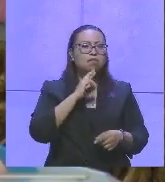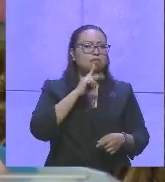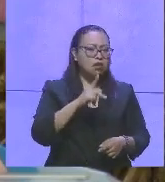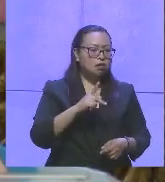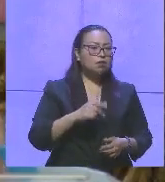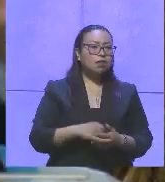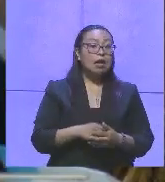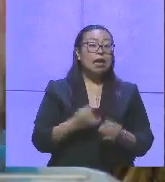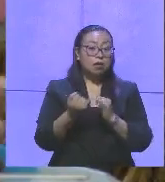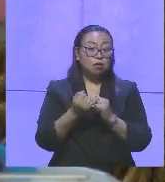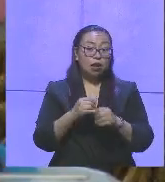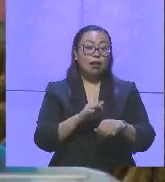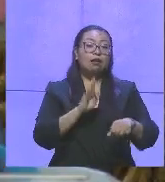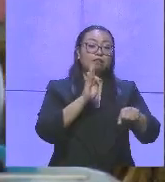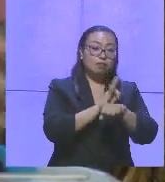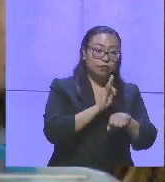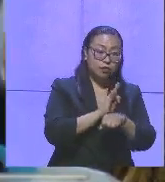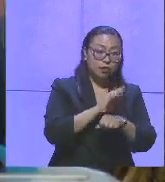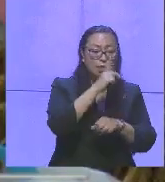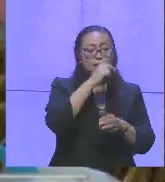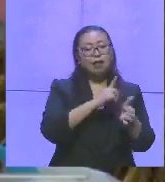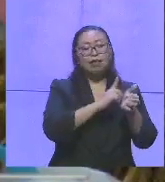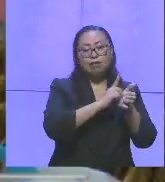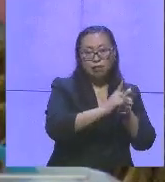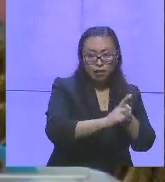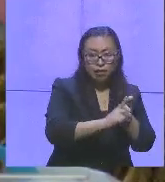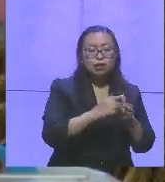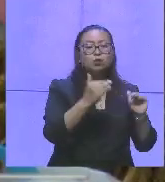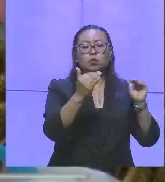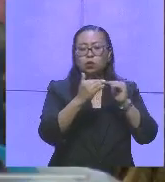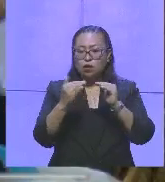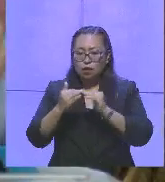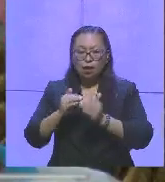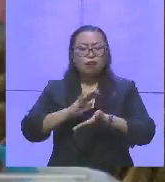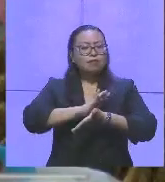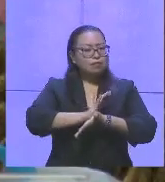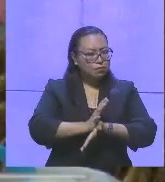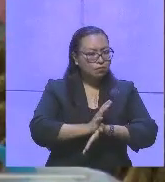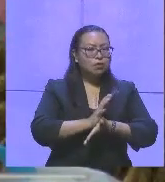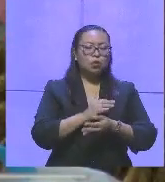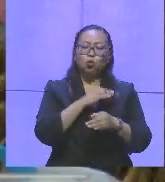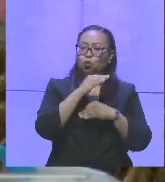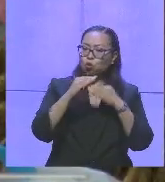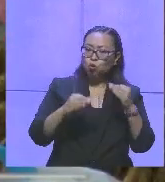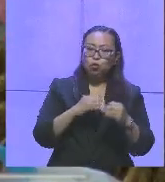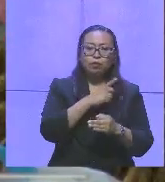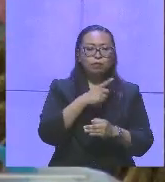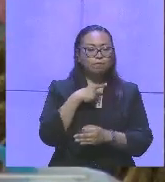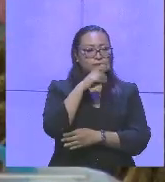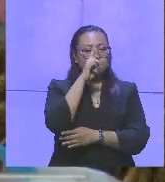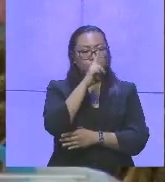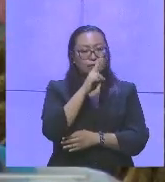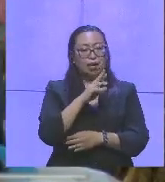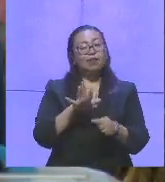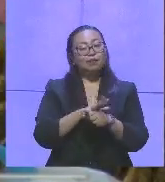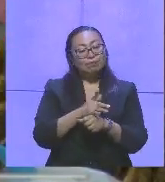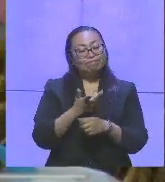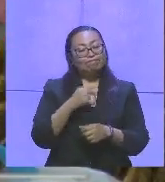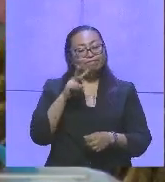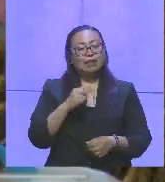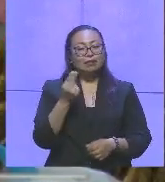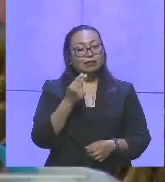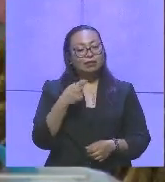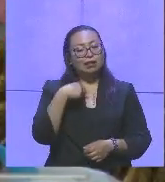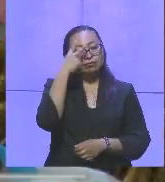la protección de derechos fundamentales, la igualdad, la no discriminación, que hoy es tan necesaria en nuestra democracia.